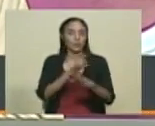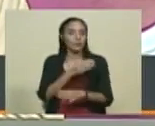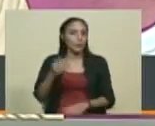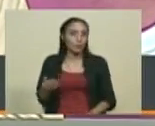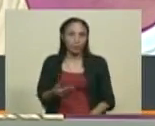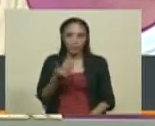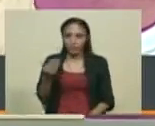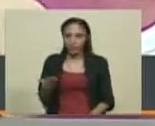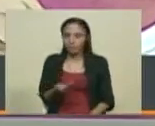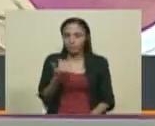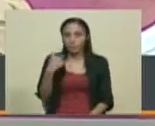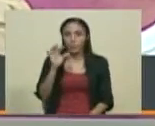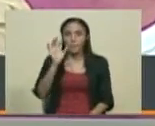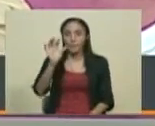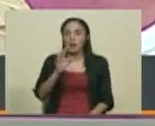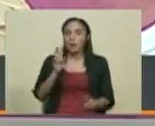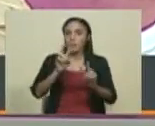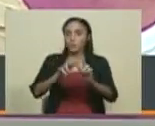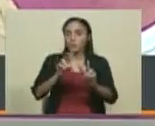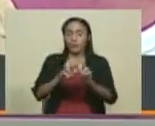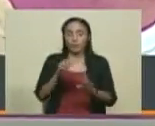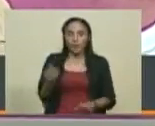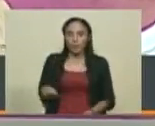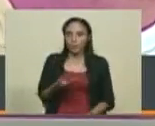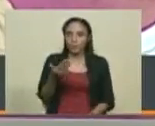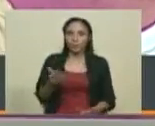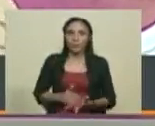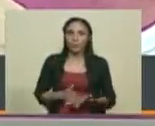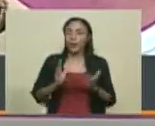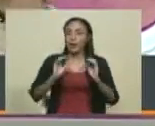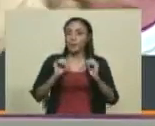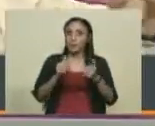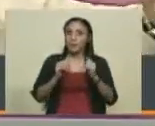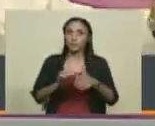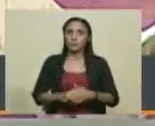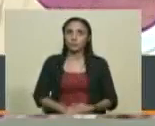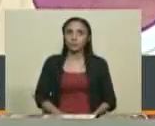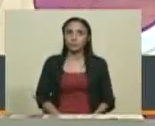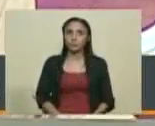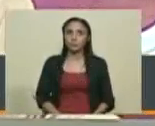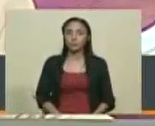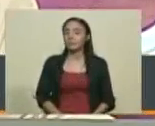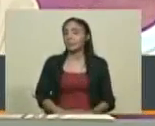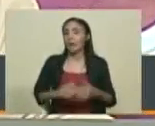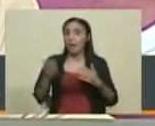país, también nos comenzó a suceder como aquí, pues.